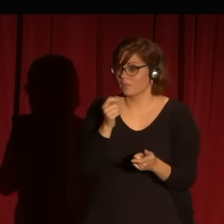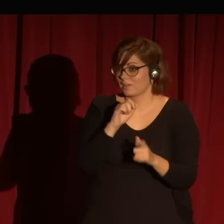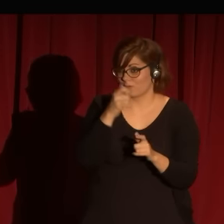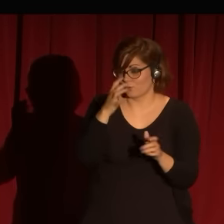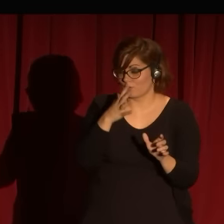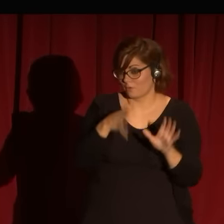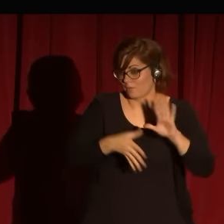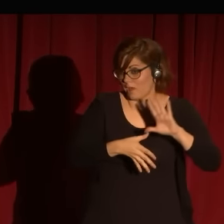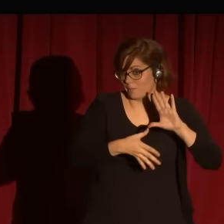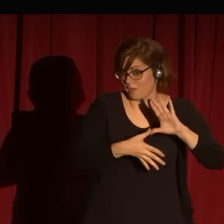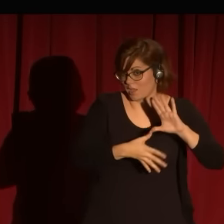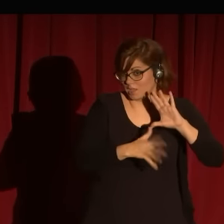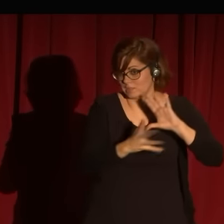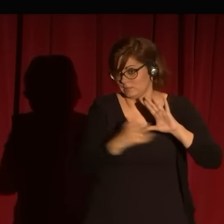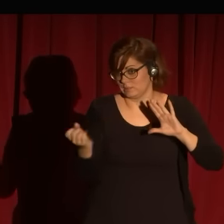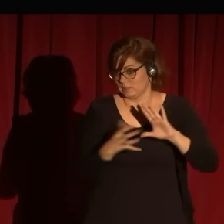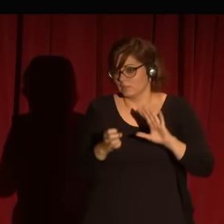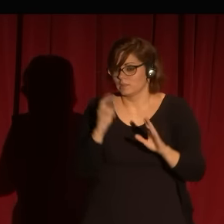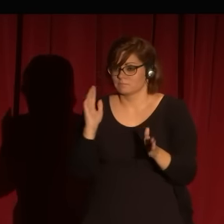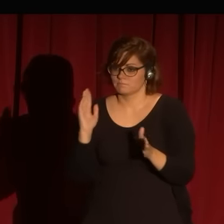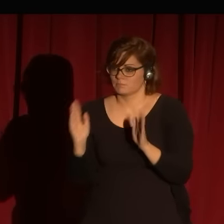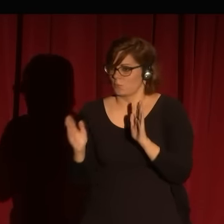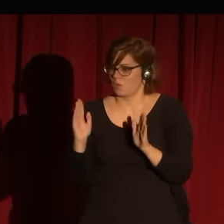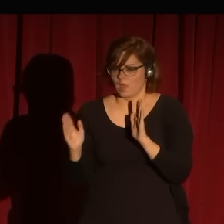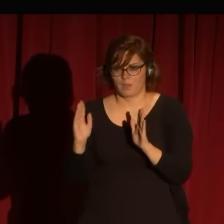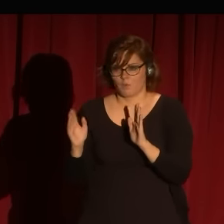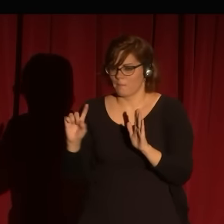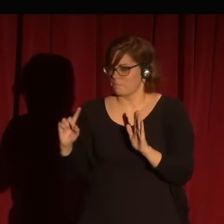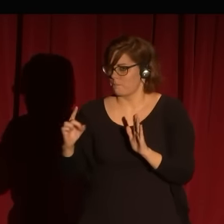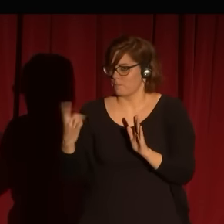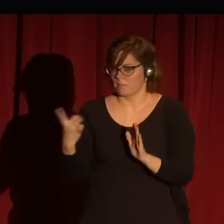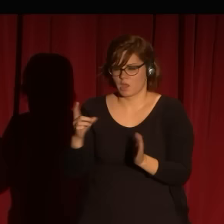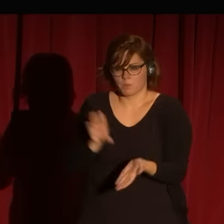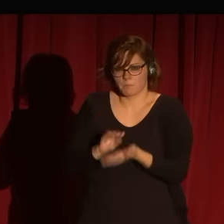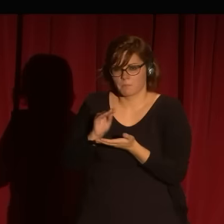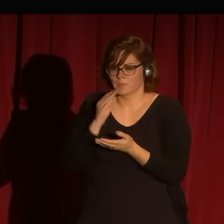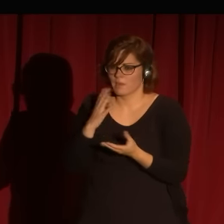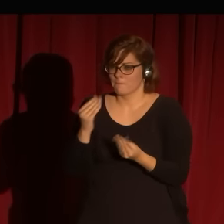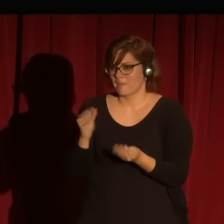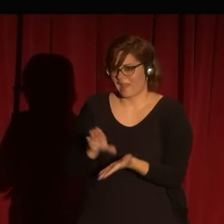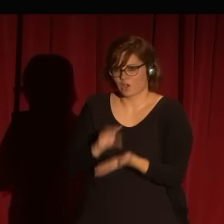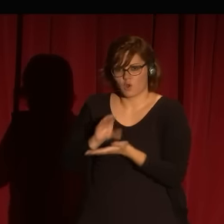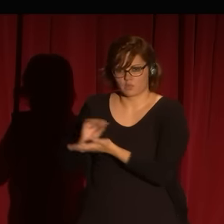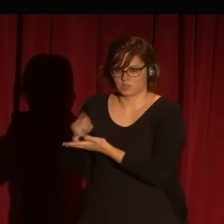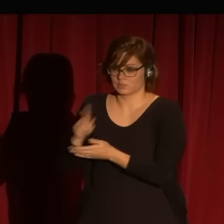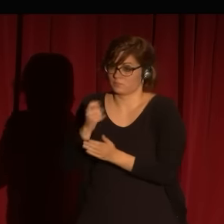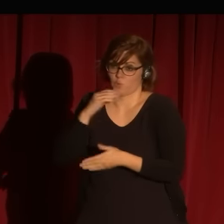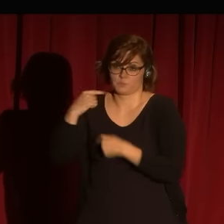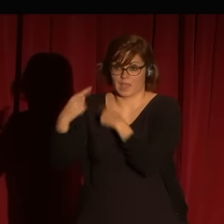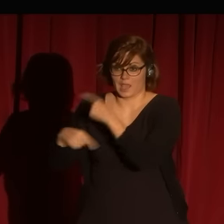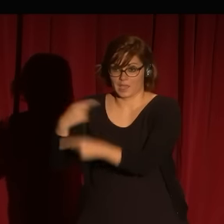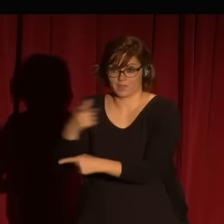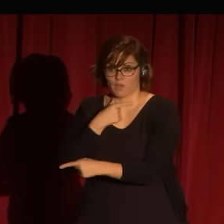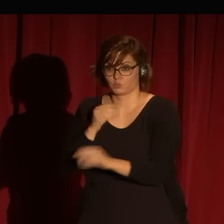él es el primer megac coleccionista se le llama en la historia del arte no y ella es heredera de este gusto por la pintura y además entiende que es muy